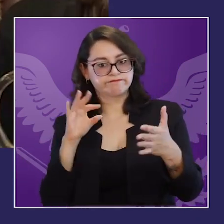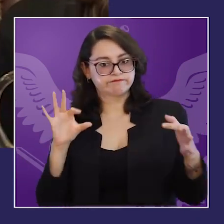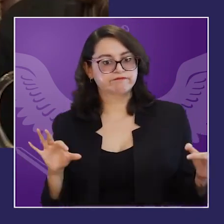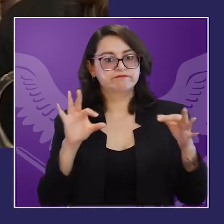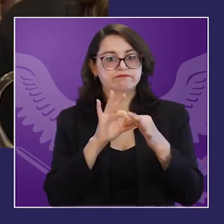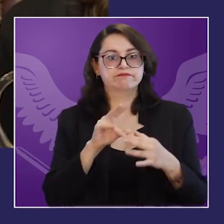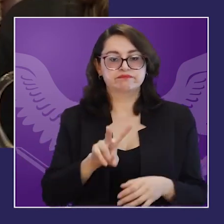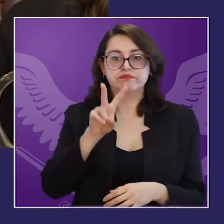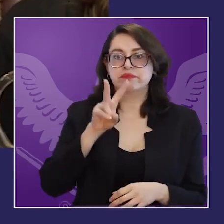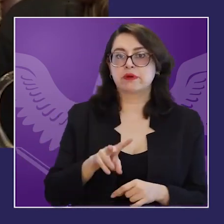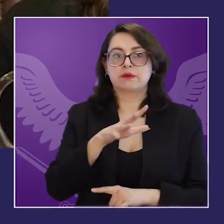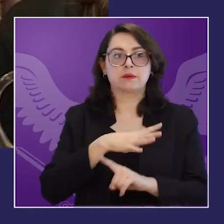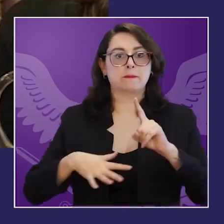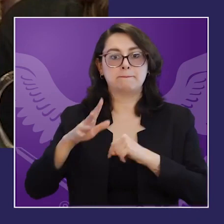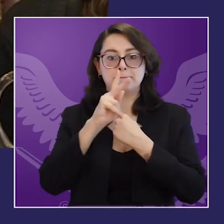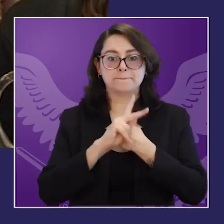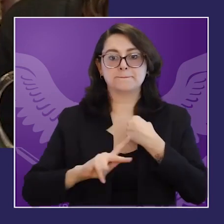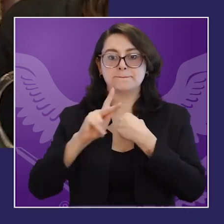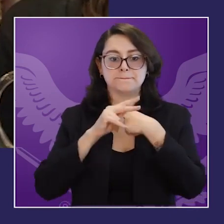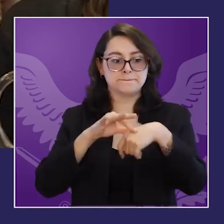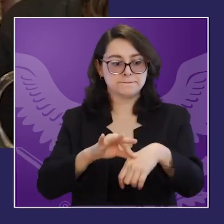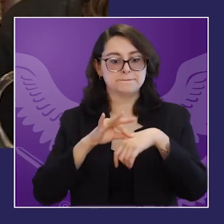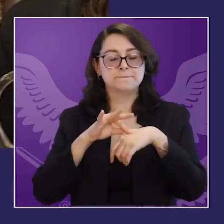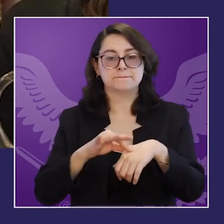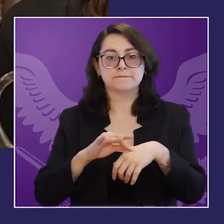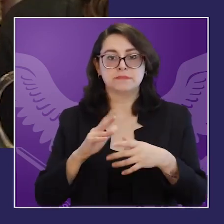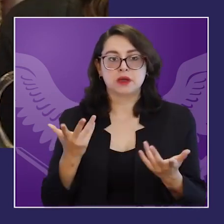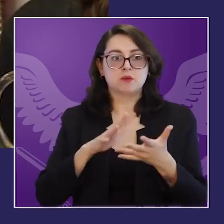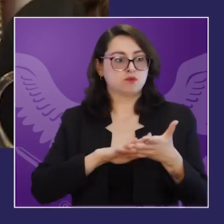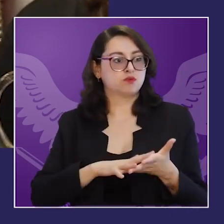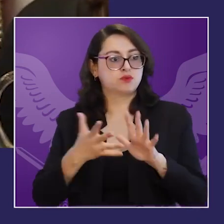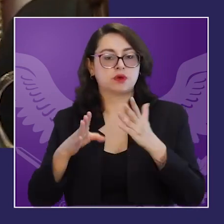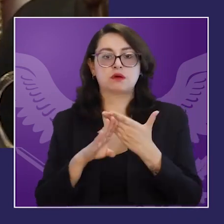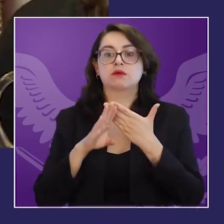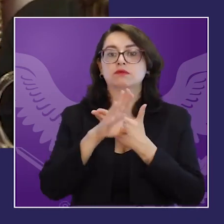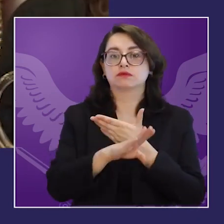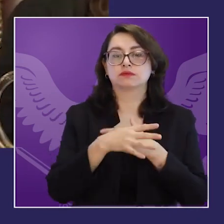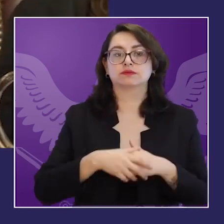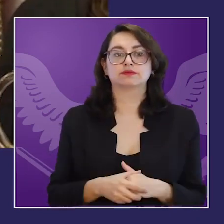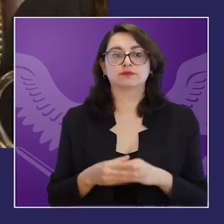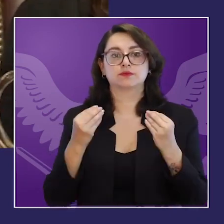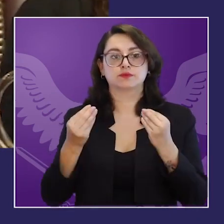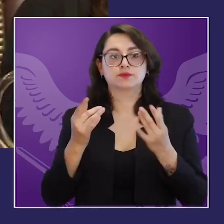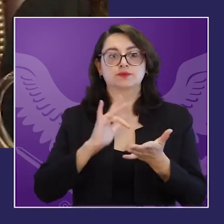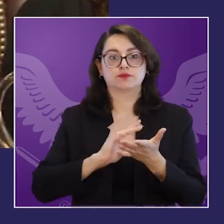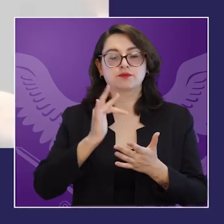nuestro país para la erradicación de la violencia y de sus efectos en toda la sociedad. Muchas gracias.